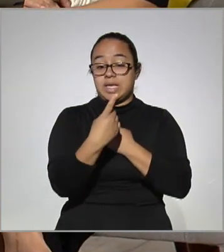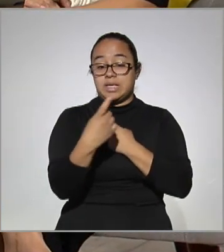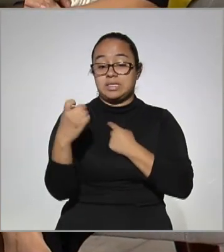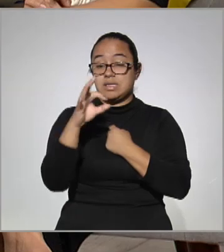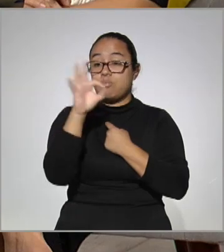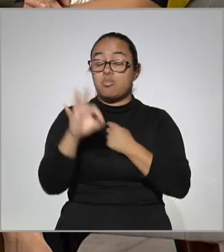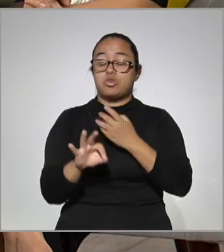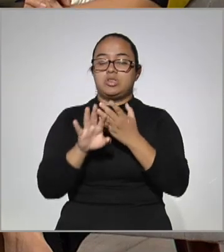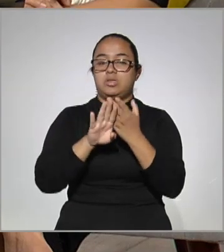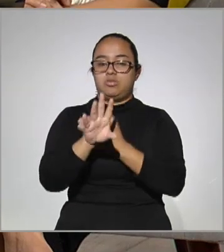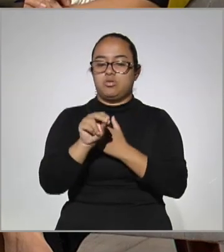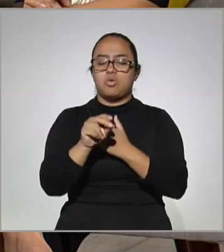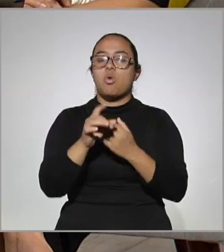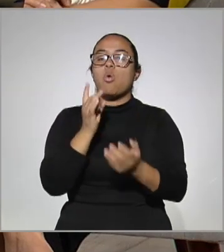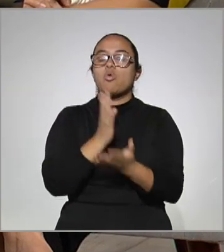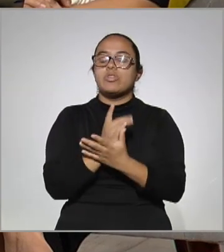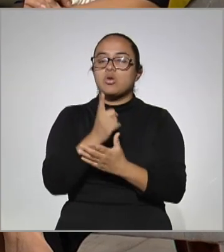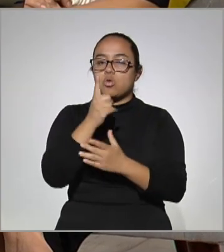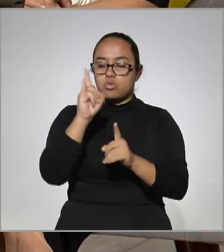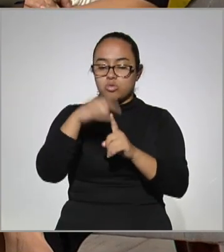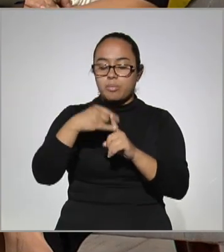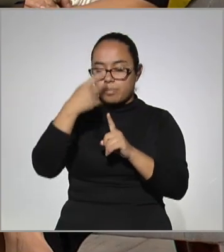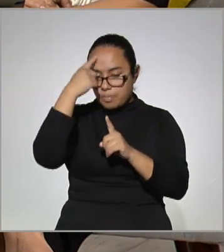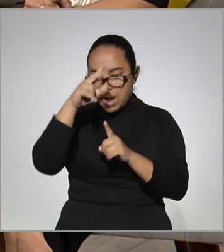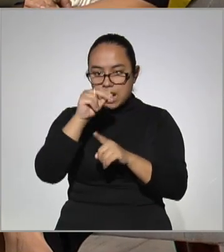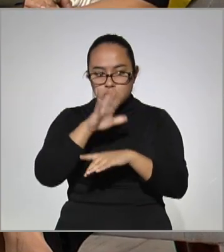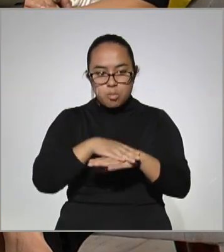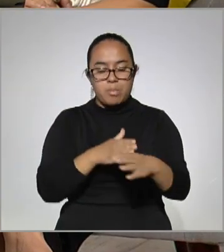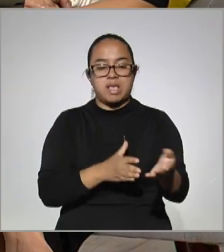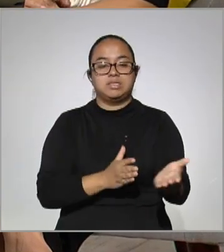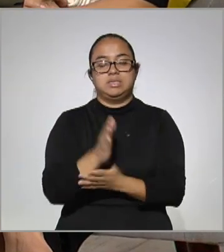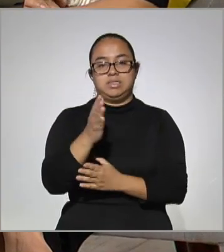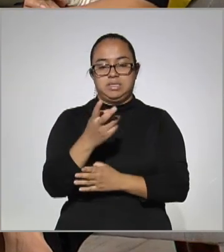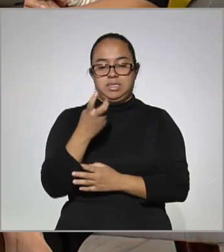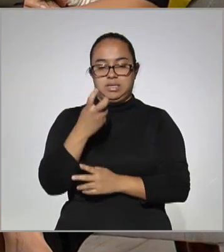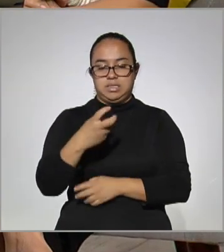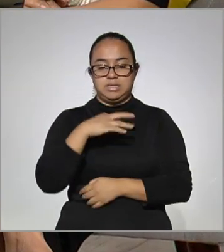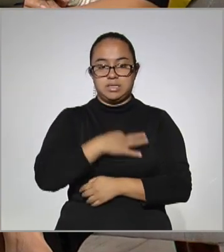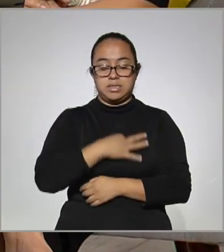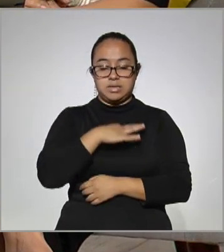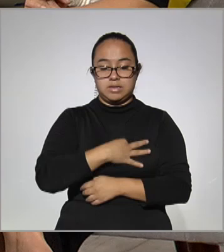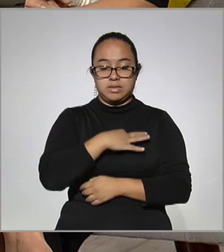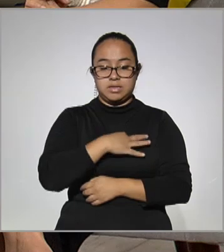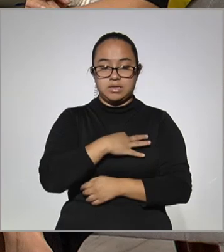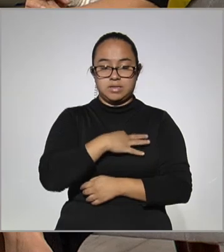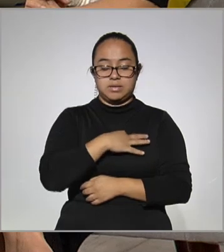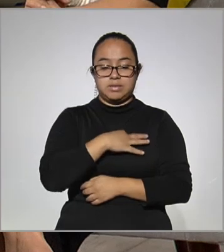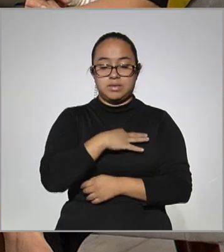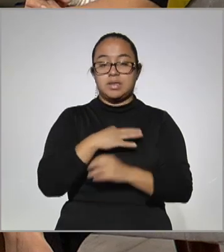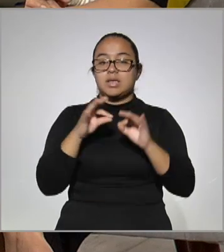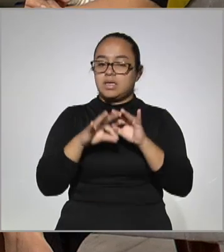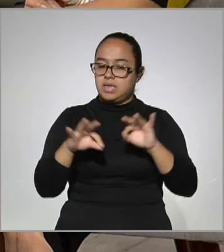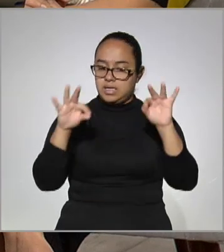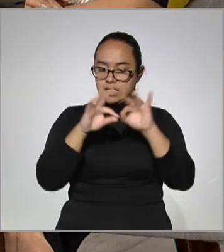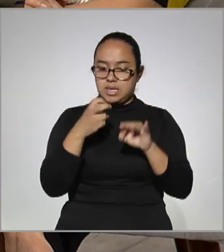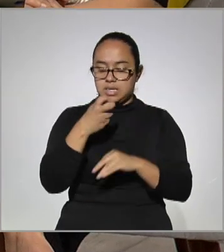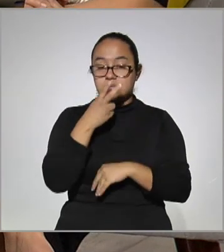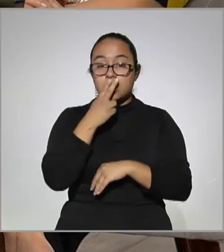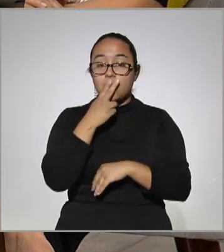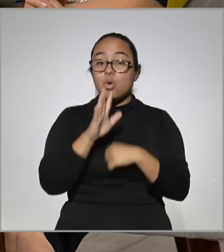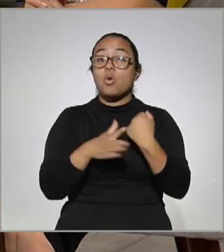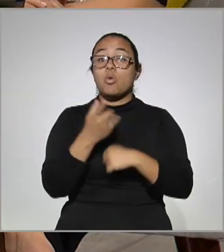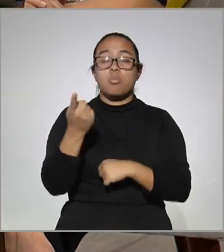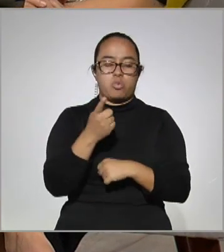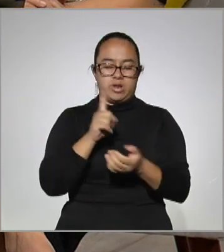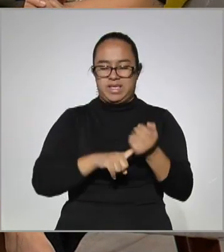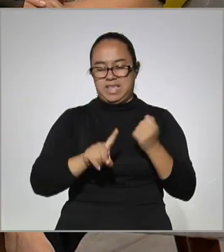no lo evita, es una barrera que ayuda, ¿no? Mucho más que no usarlo, ¿sí? Porque es importante utilizarlo, ¿por qué? Porque si no lo evita